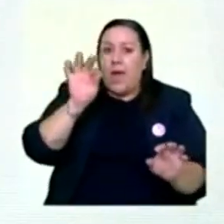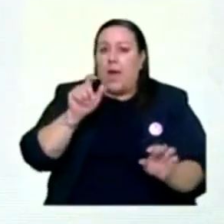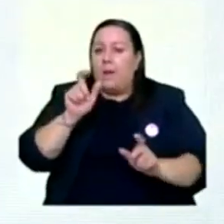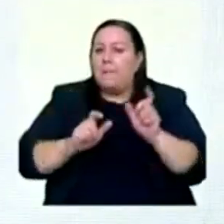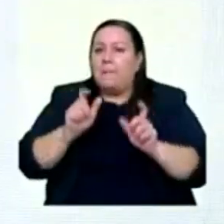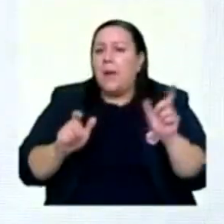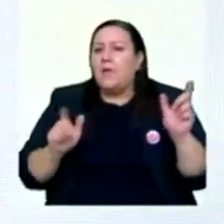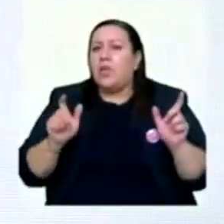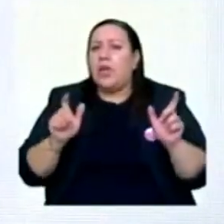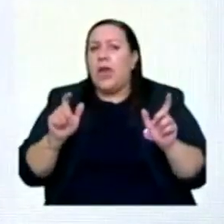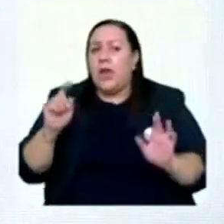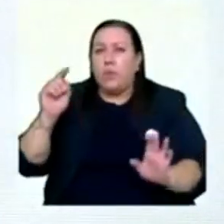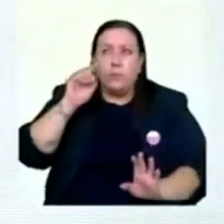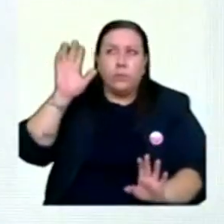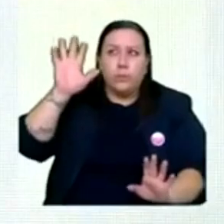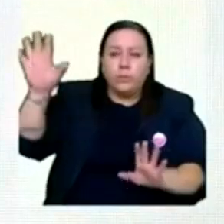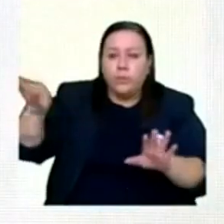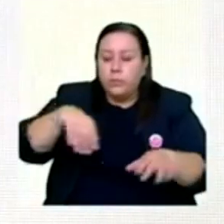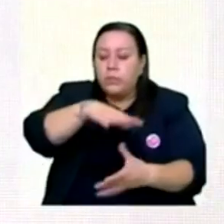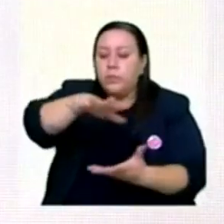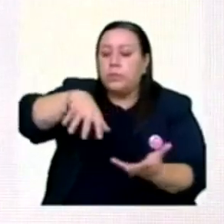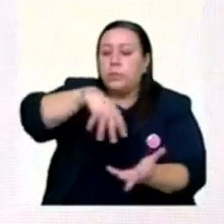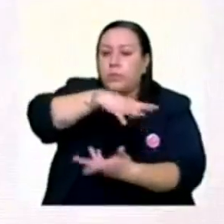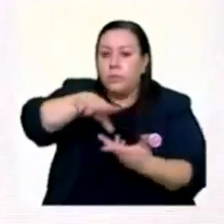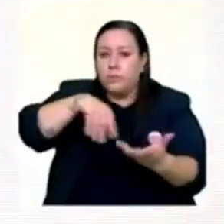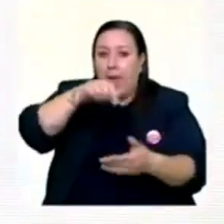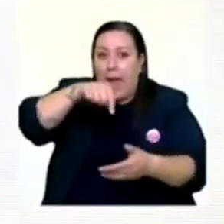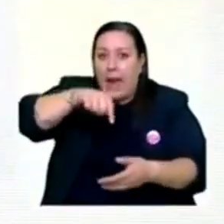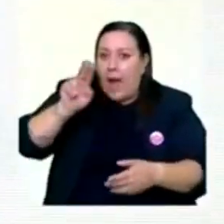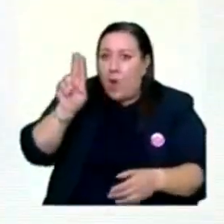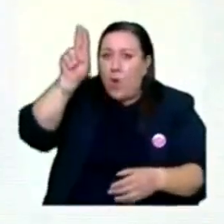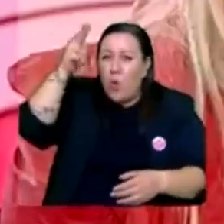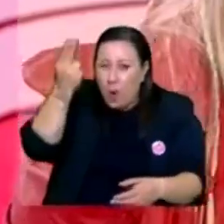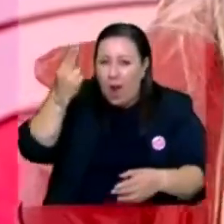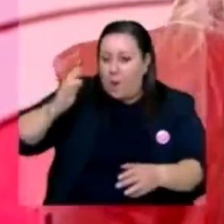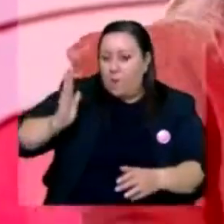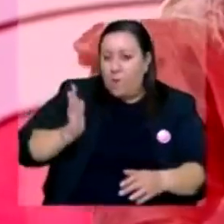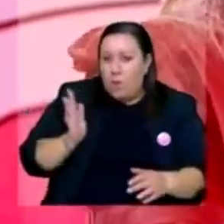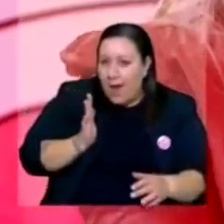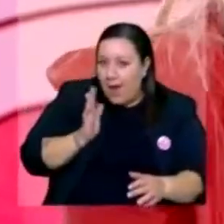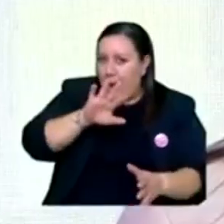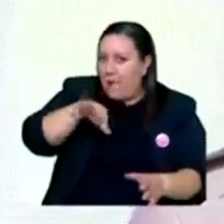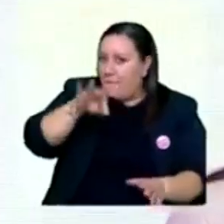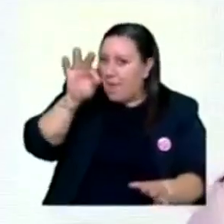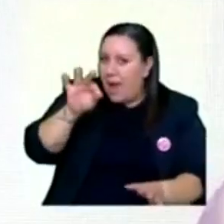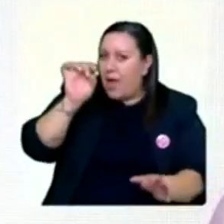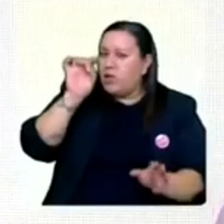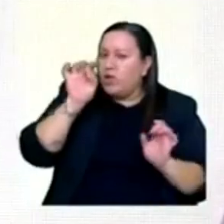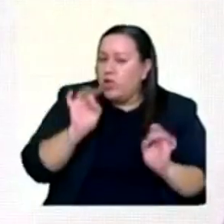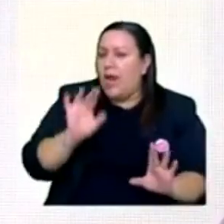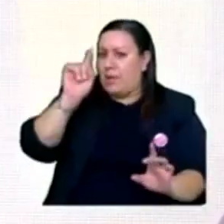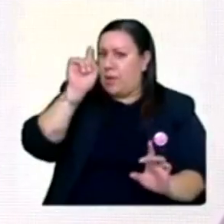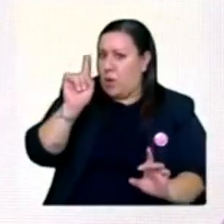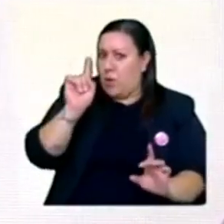es un ilusionismo, es una cosa que... Maga uruguaya. Uruguaya. Hay una sola. Pega. Una sola. Una sola. La maga. Aplaudimos a